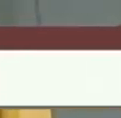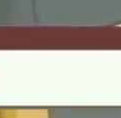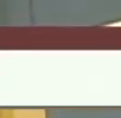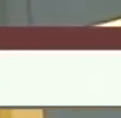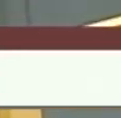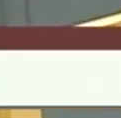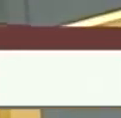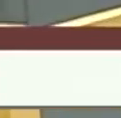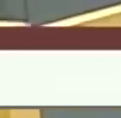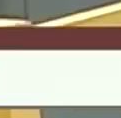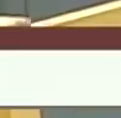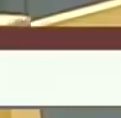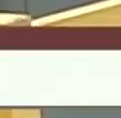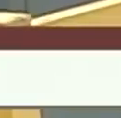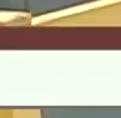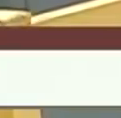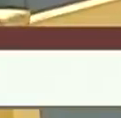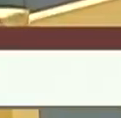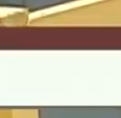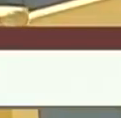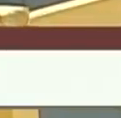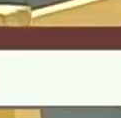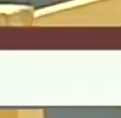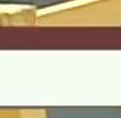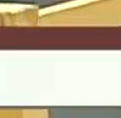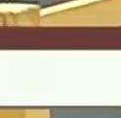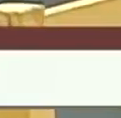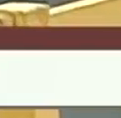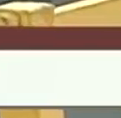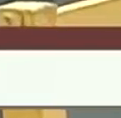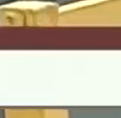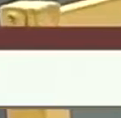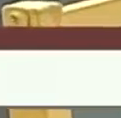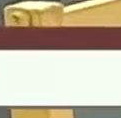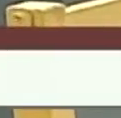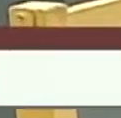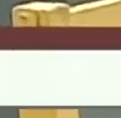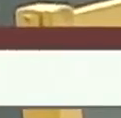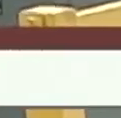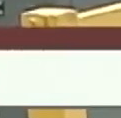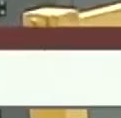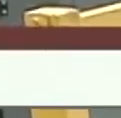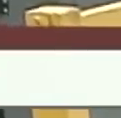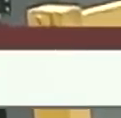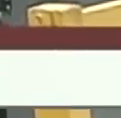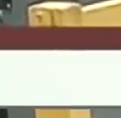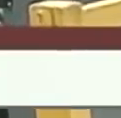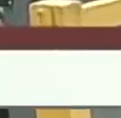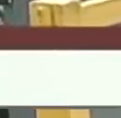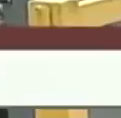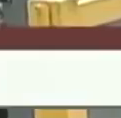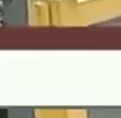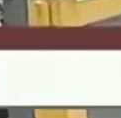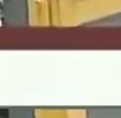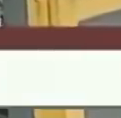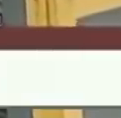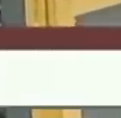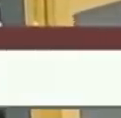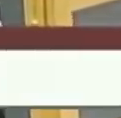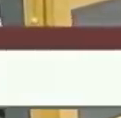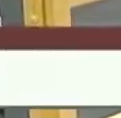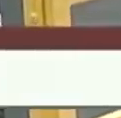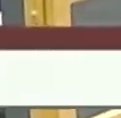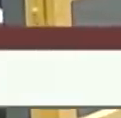afuera, en el cual es nuestro primero centro de recepción. Correcto. Una vez recepcionado, es traído a la